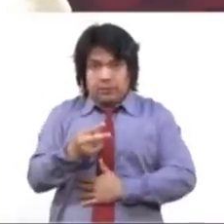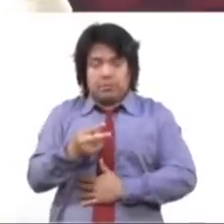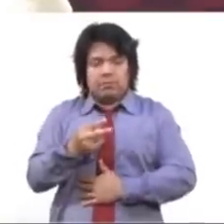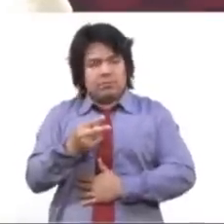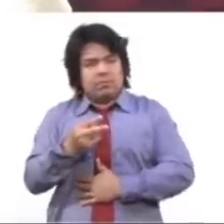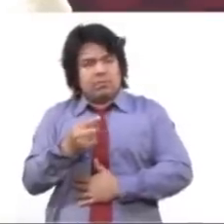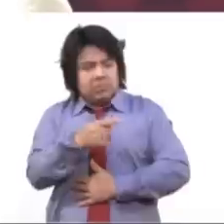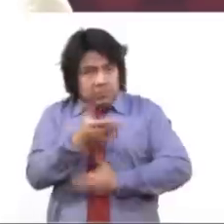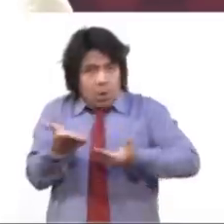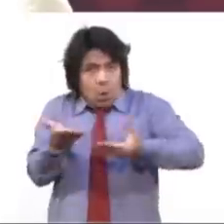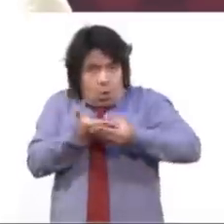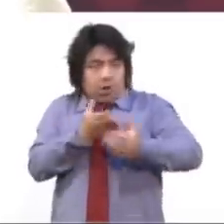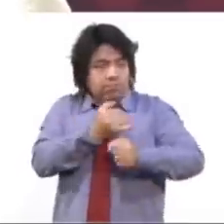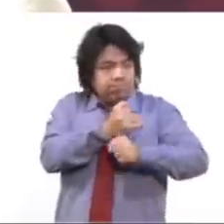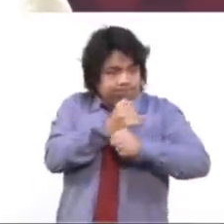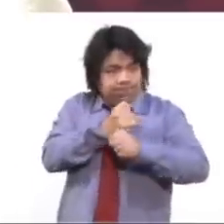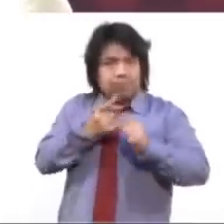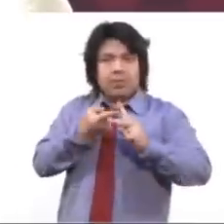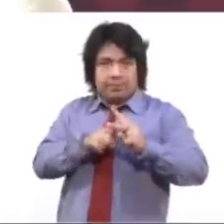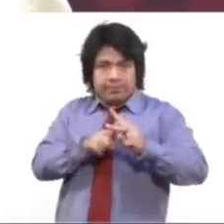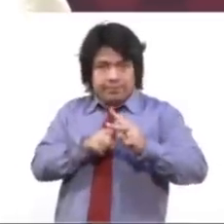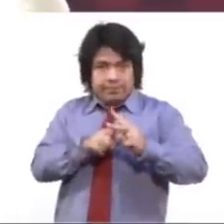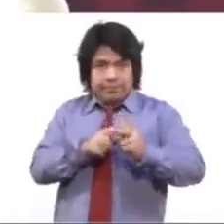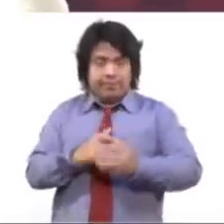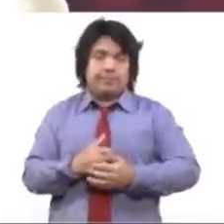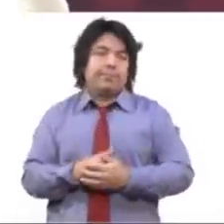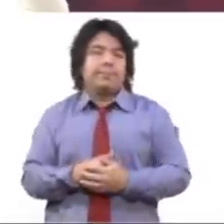inicia una carpeta de investigación,